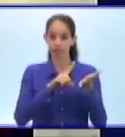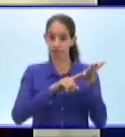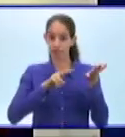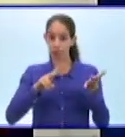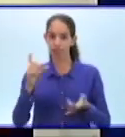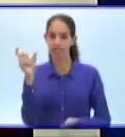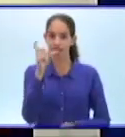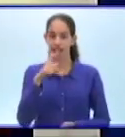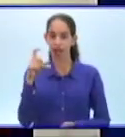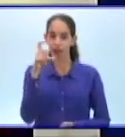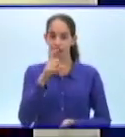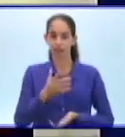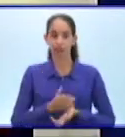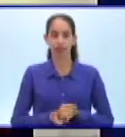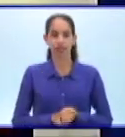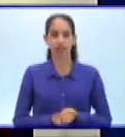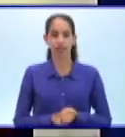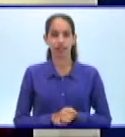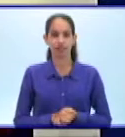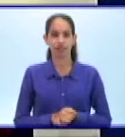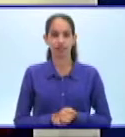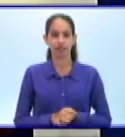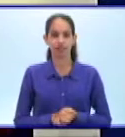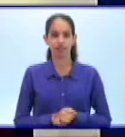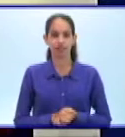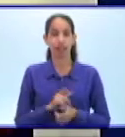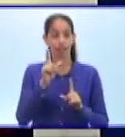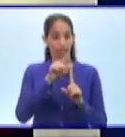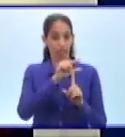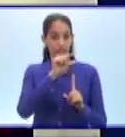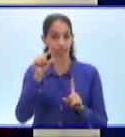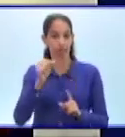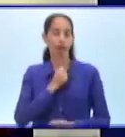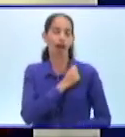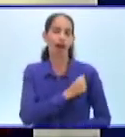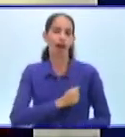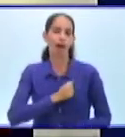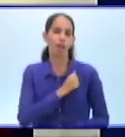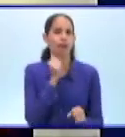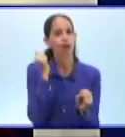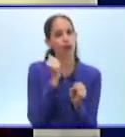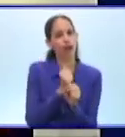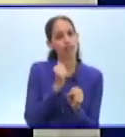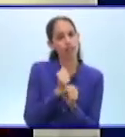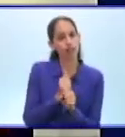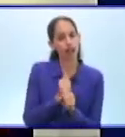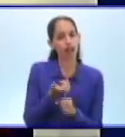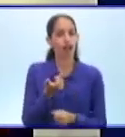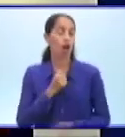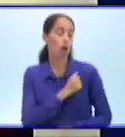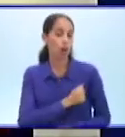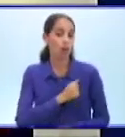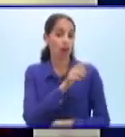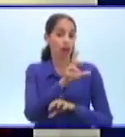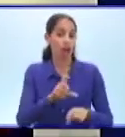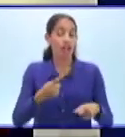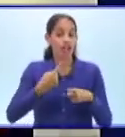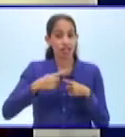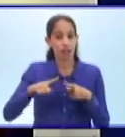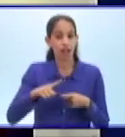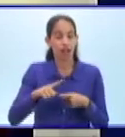Camagüey que habla del amor al trabajo, el amor a los animales, el amor a la